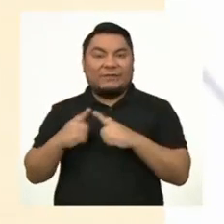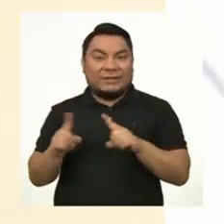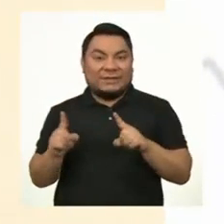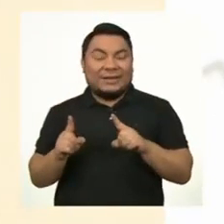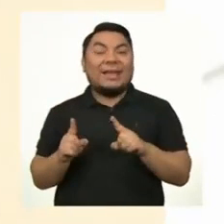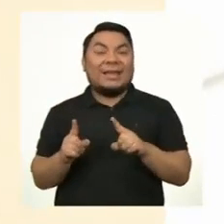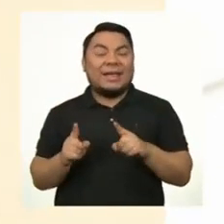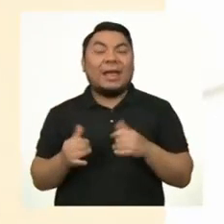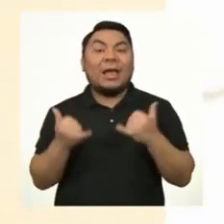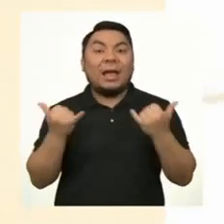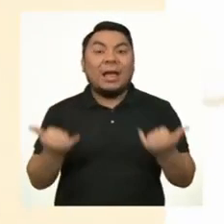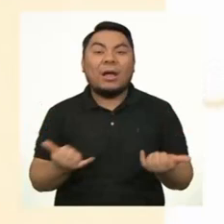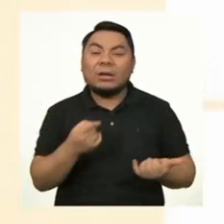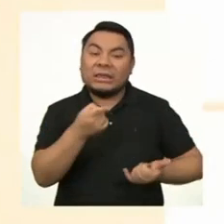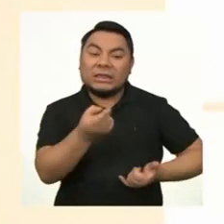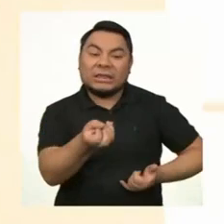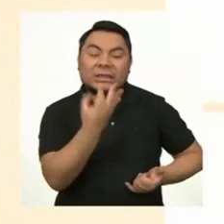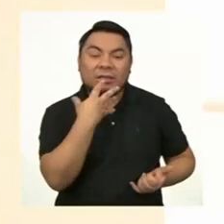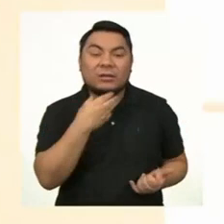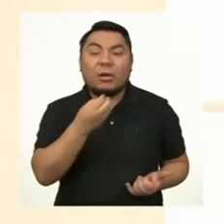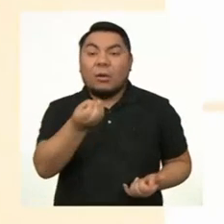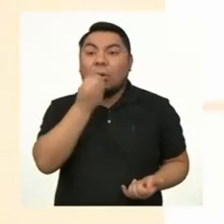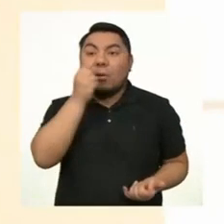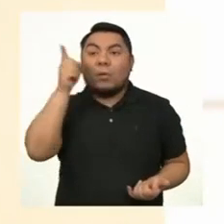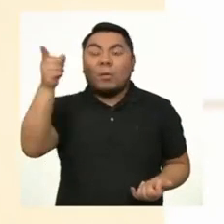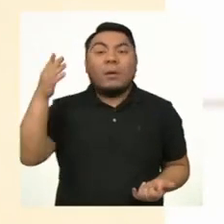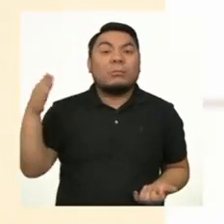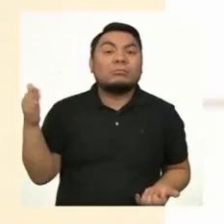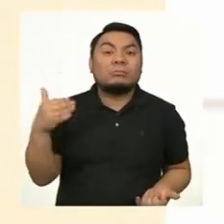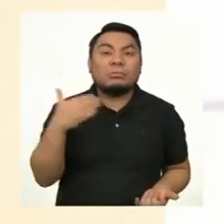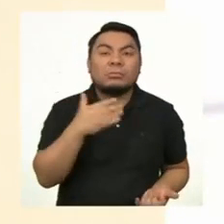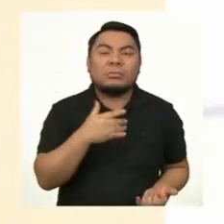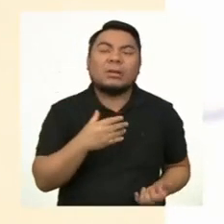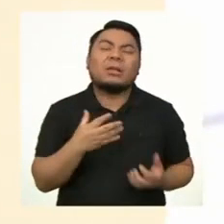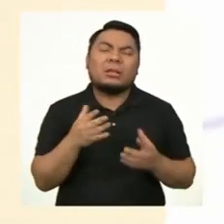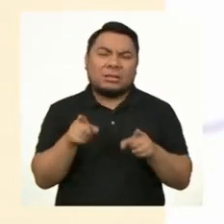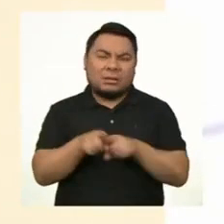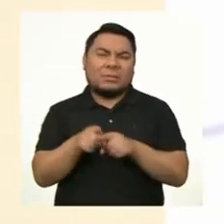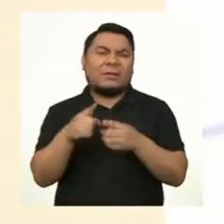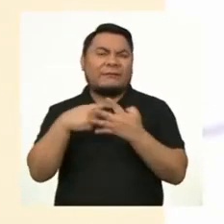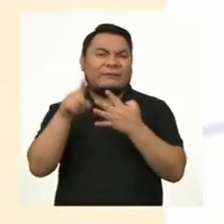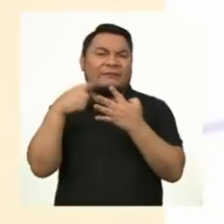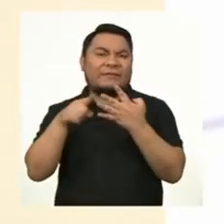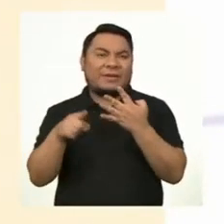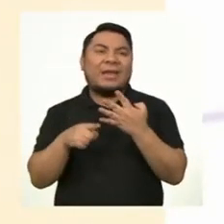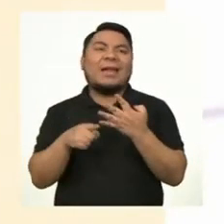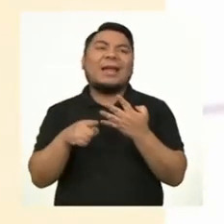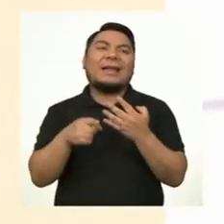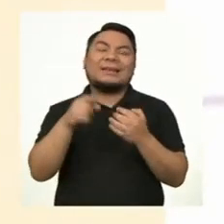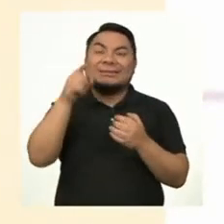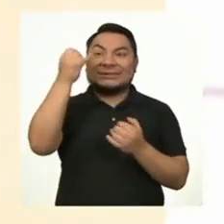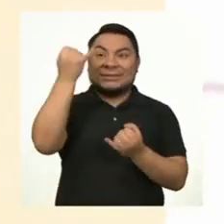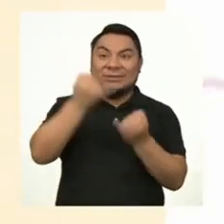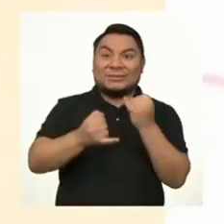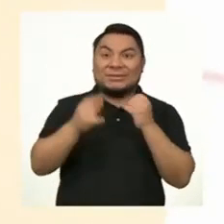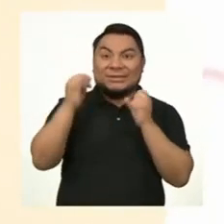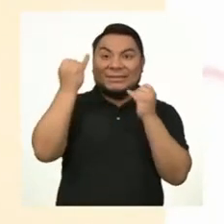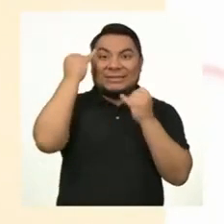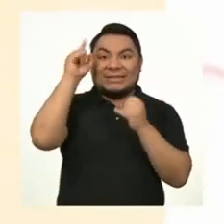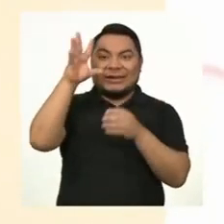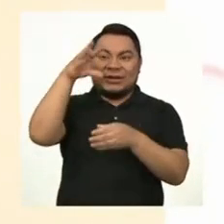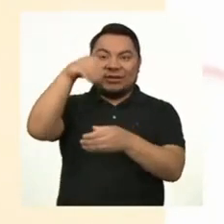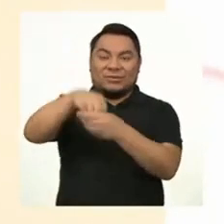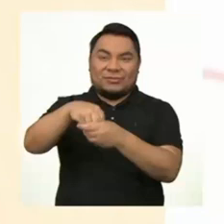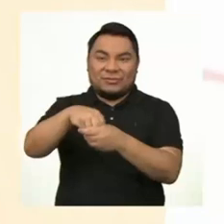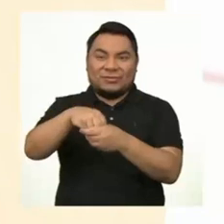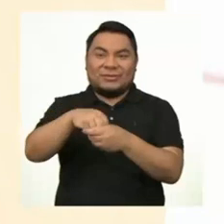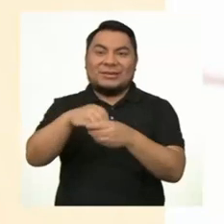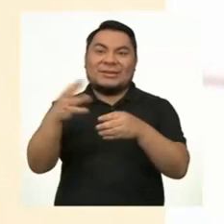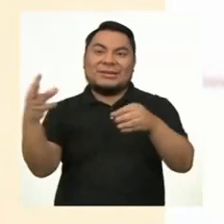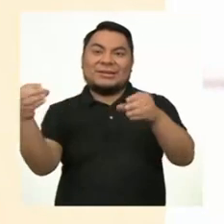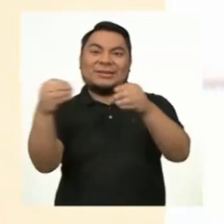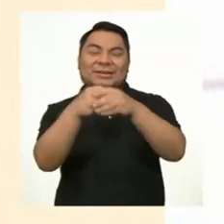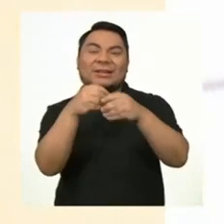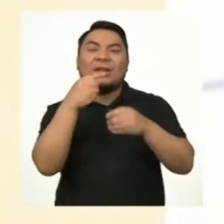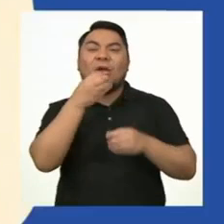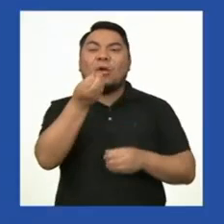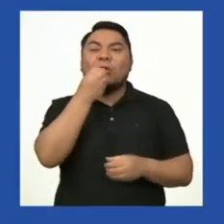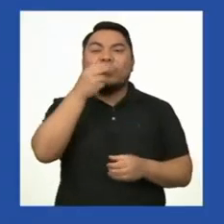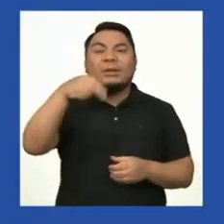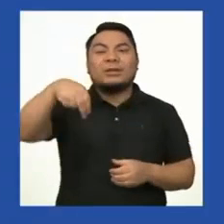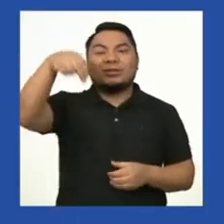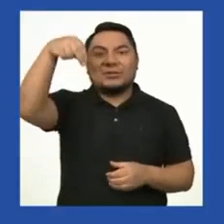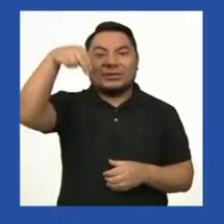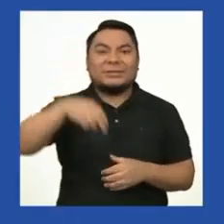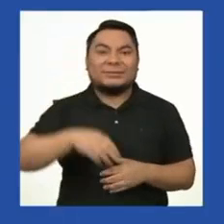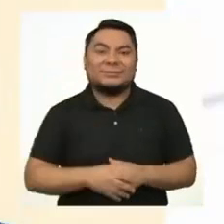norte la comida marina es muy diversa, esa última idea está dentro del subtema la comida en el